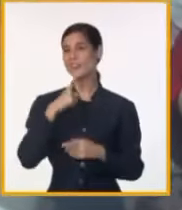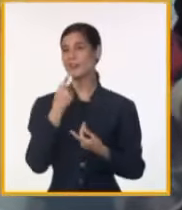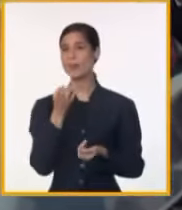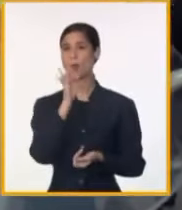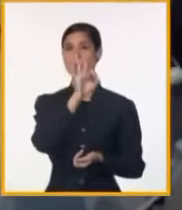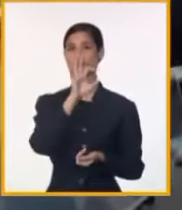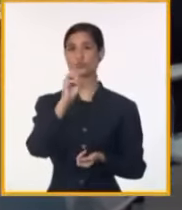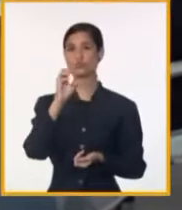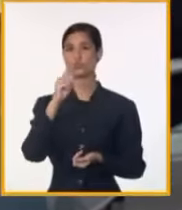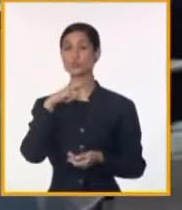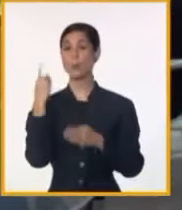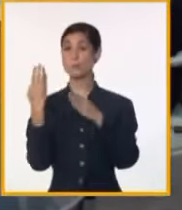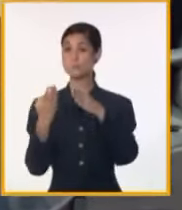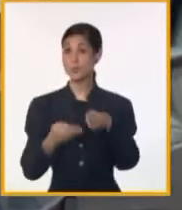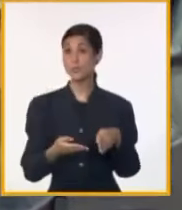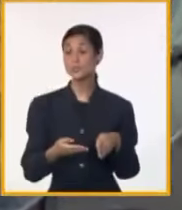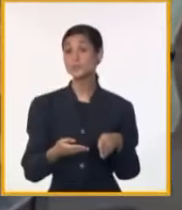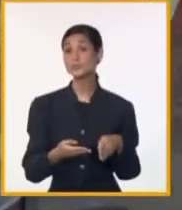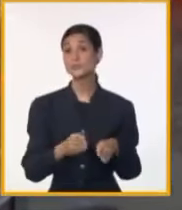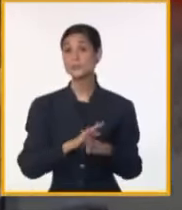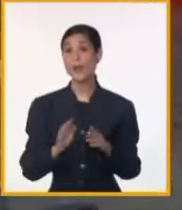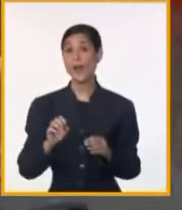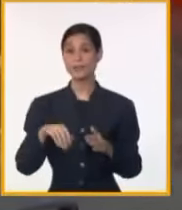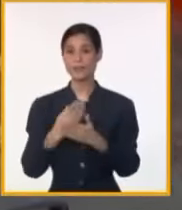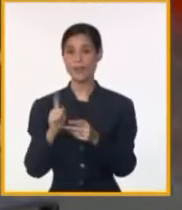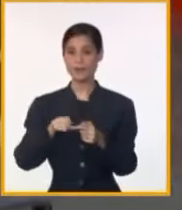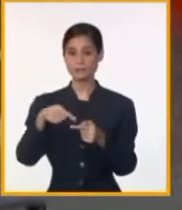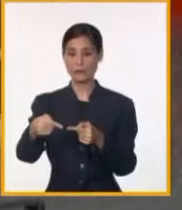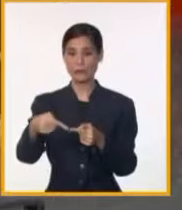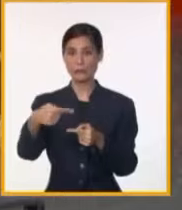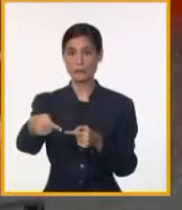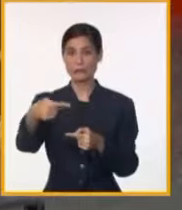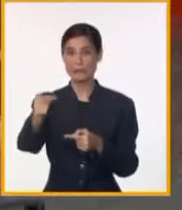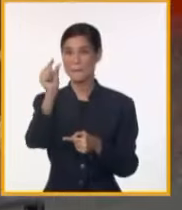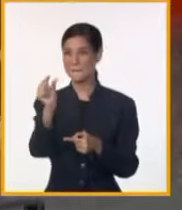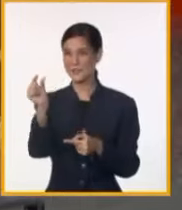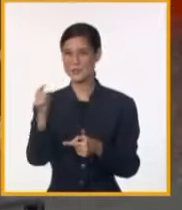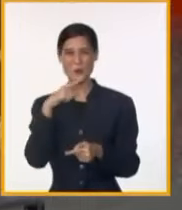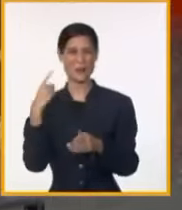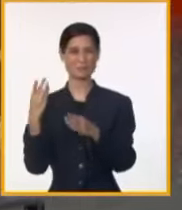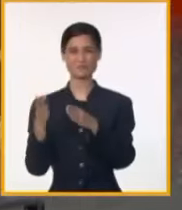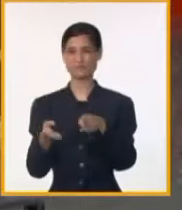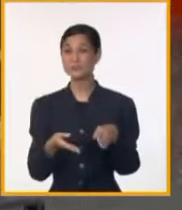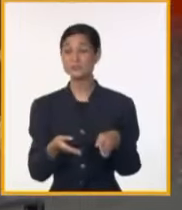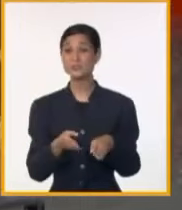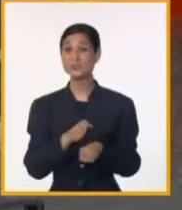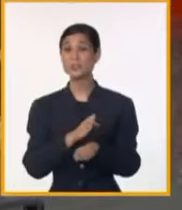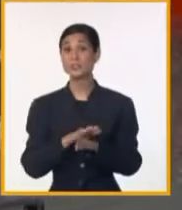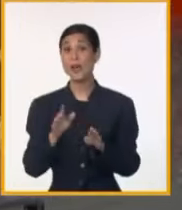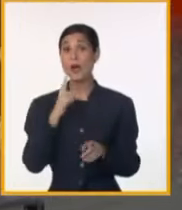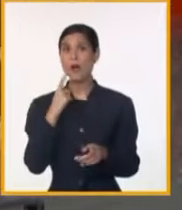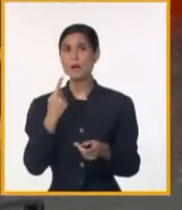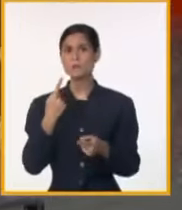más en el sur del libano todos los días caen dos 3 15 20 han tenido el otro día un día de